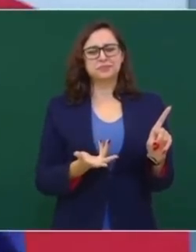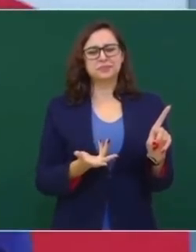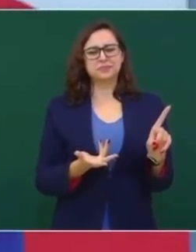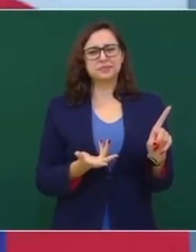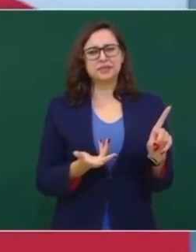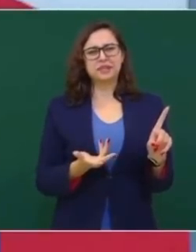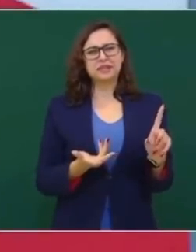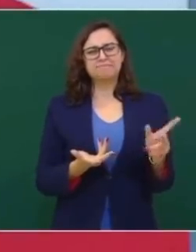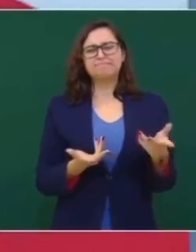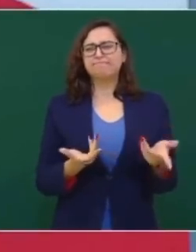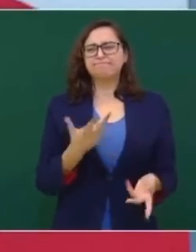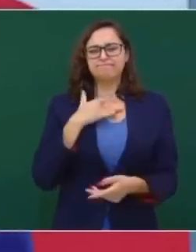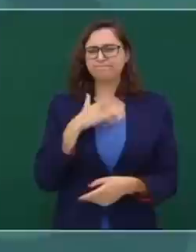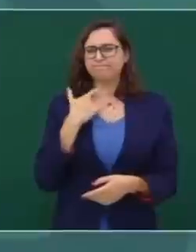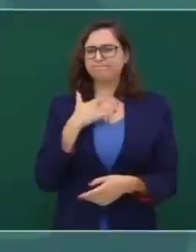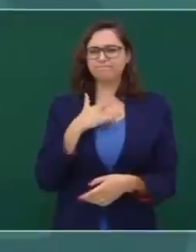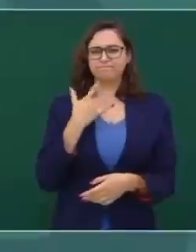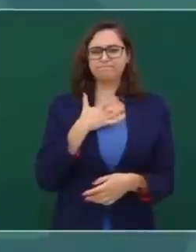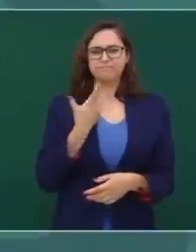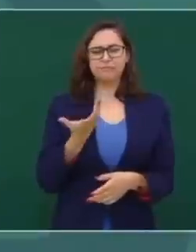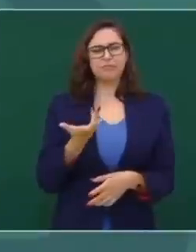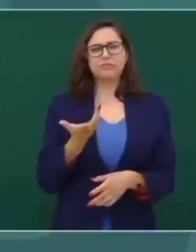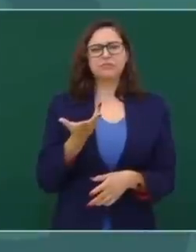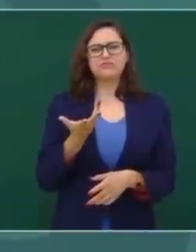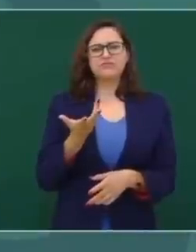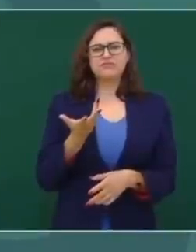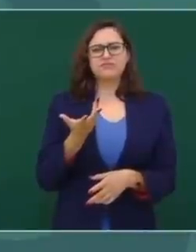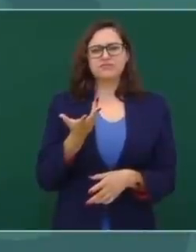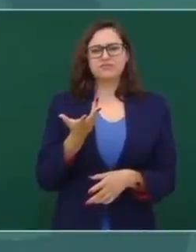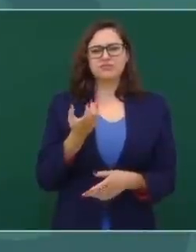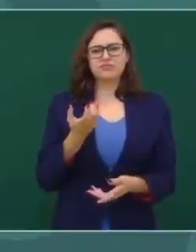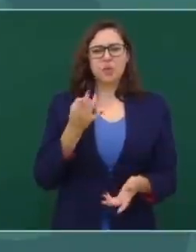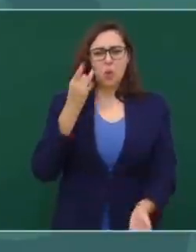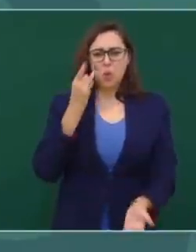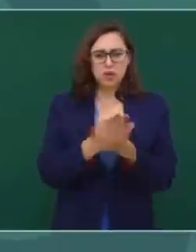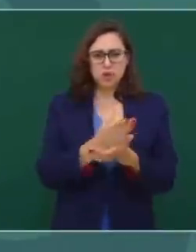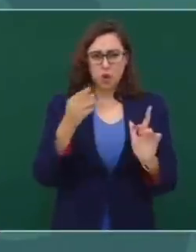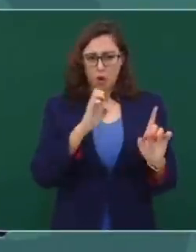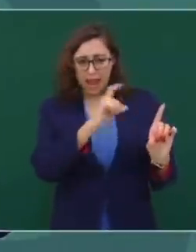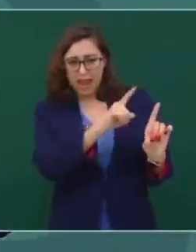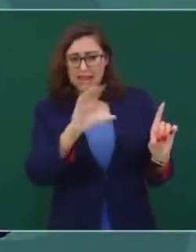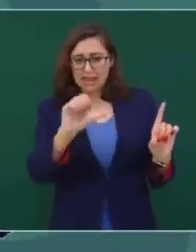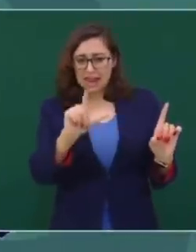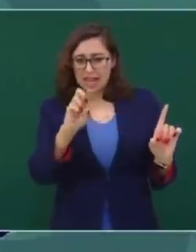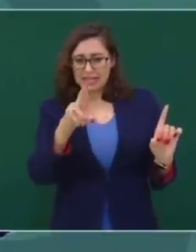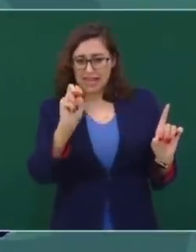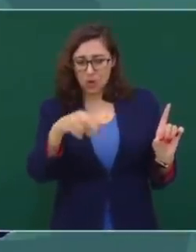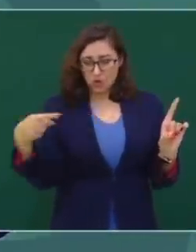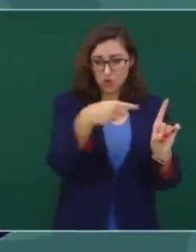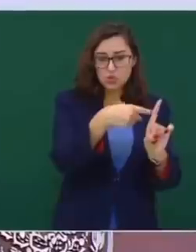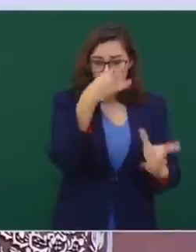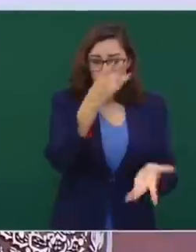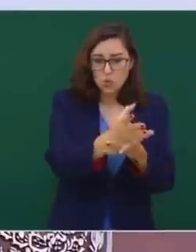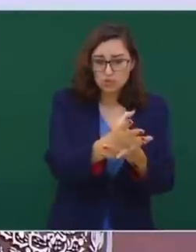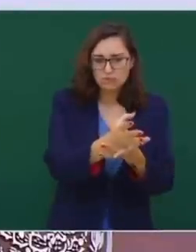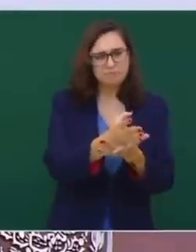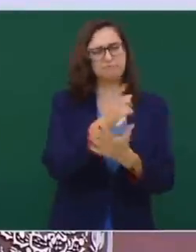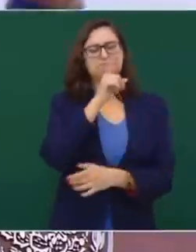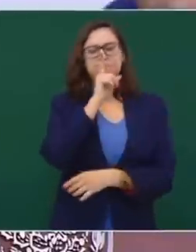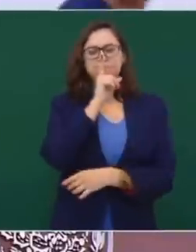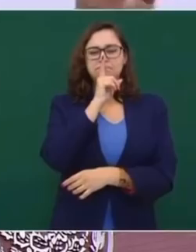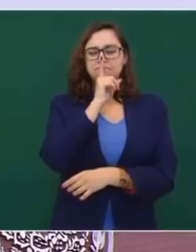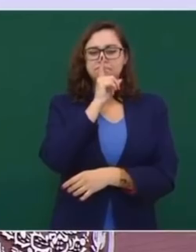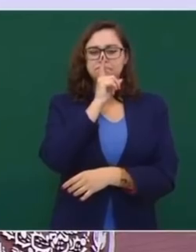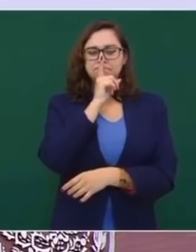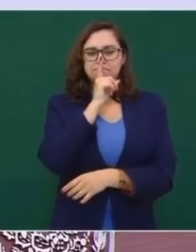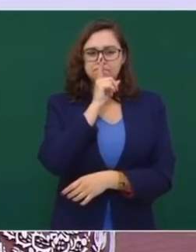privativo o no. Es una conducta solo de Calderón. Con todo respeto. Porque